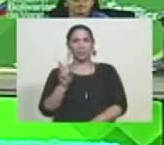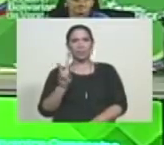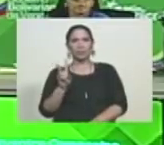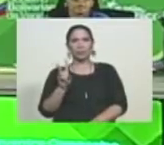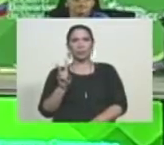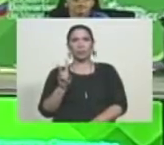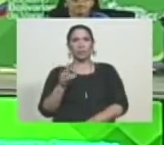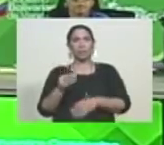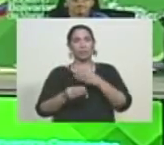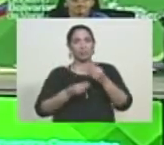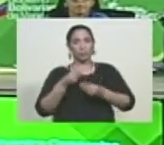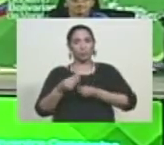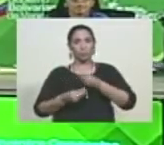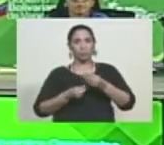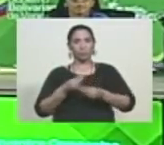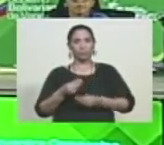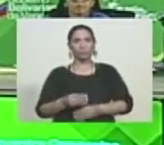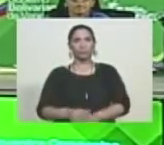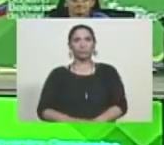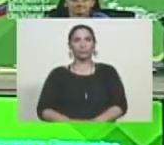Y hizo